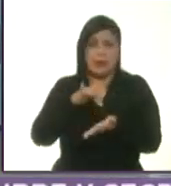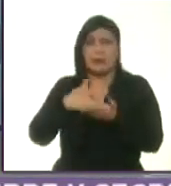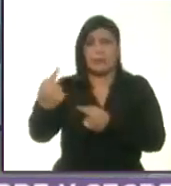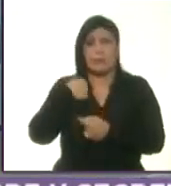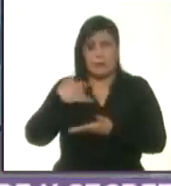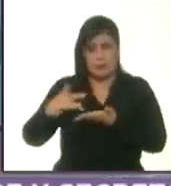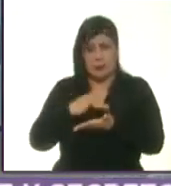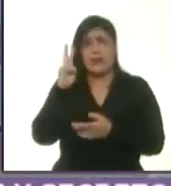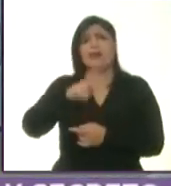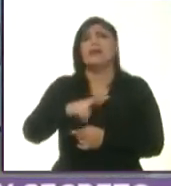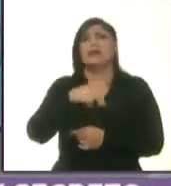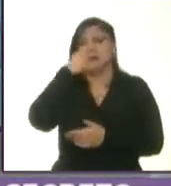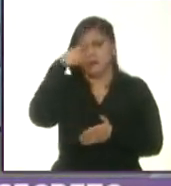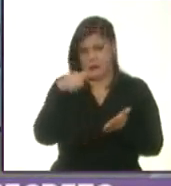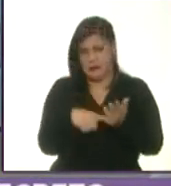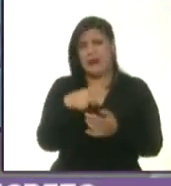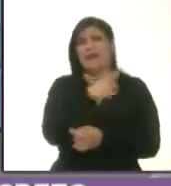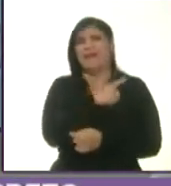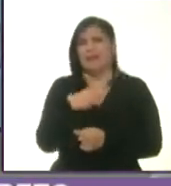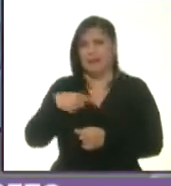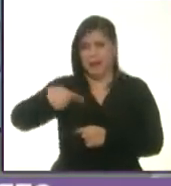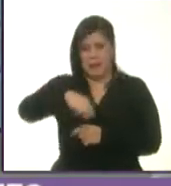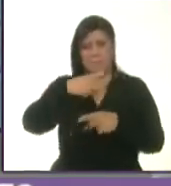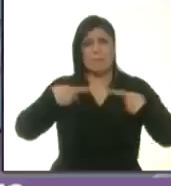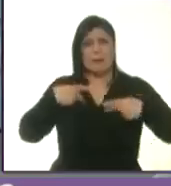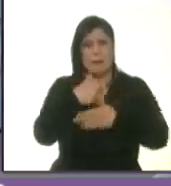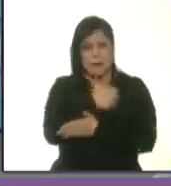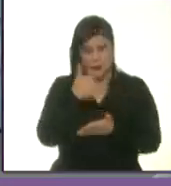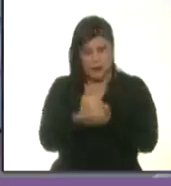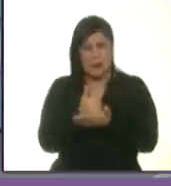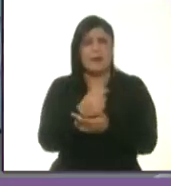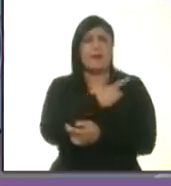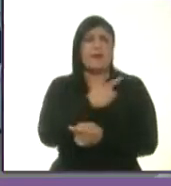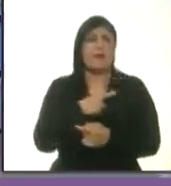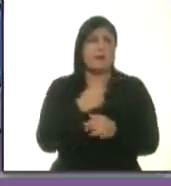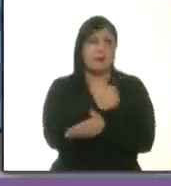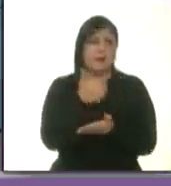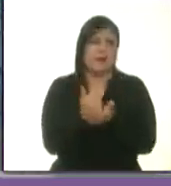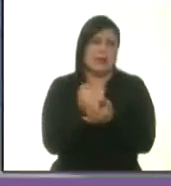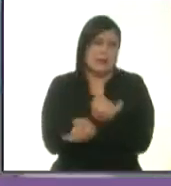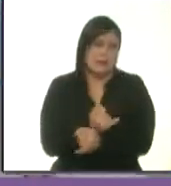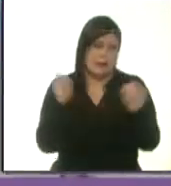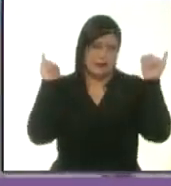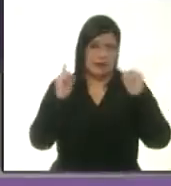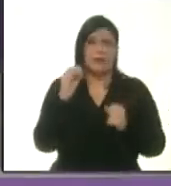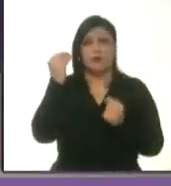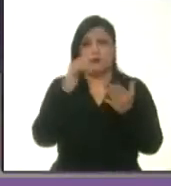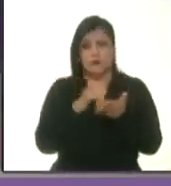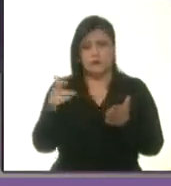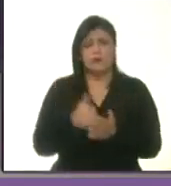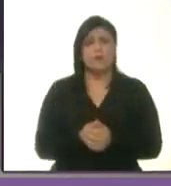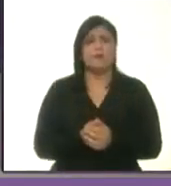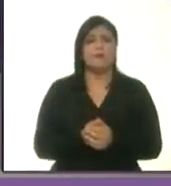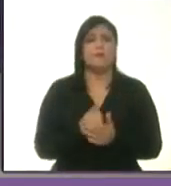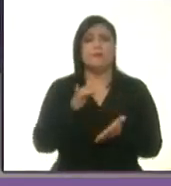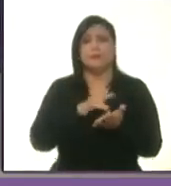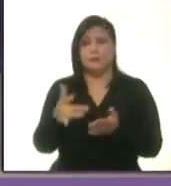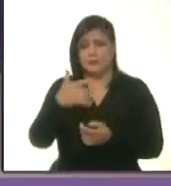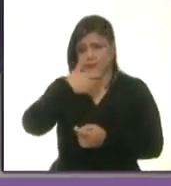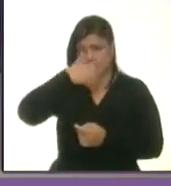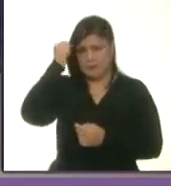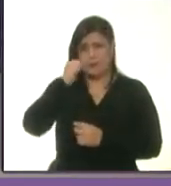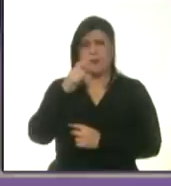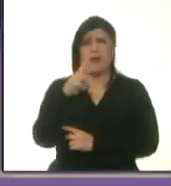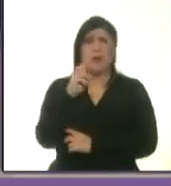es necesario que los ciudadanos hagamos una ciudad independiente muchas gracias muchísimas gracias candidata a lorena